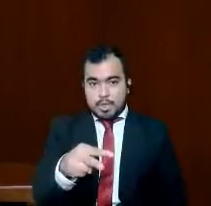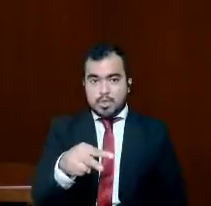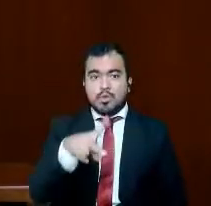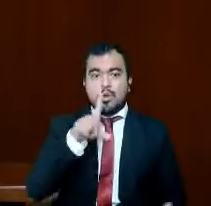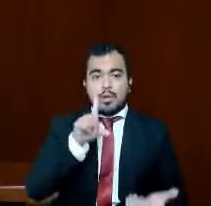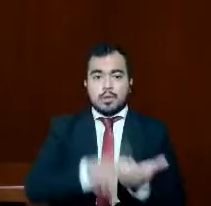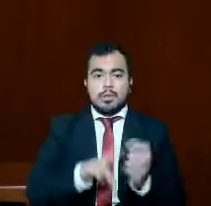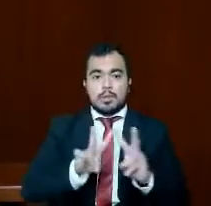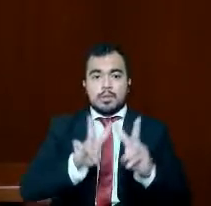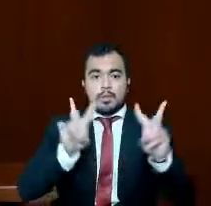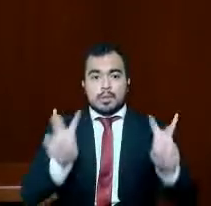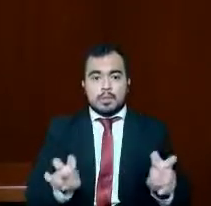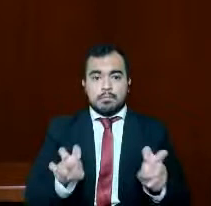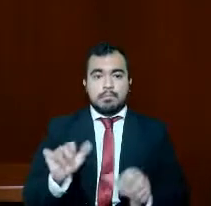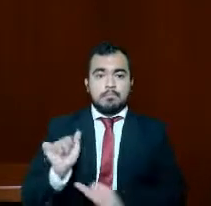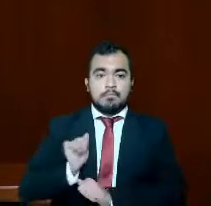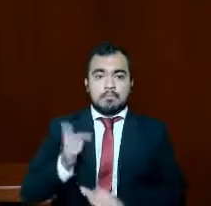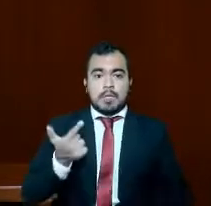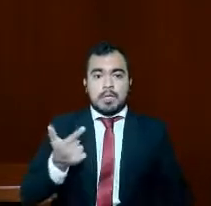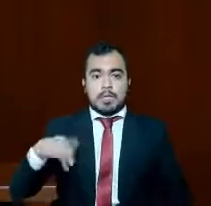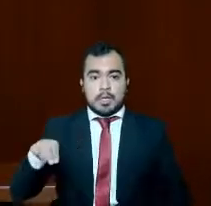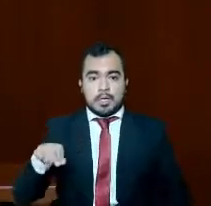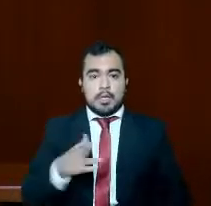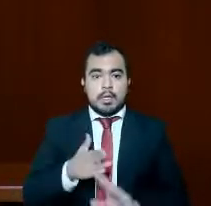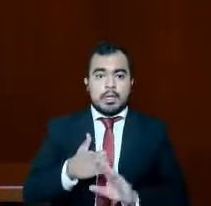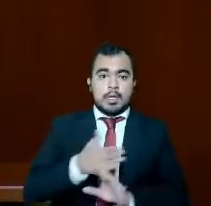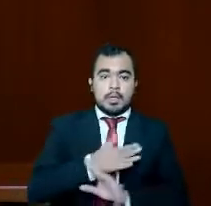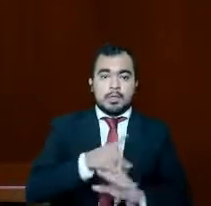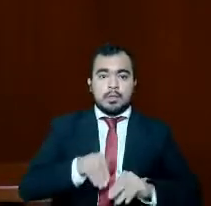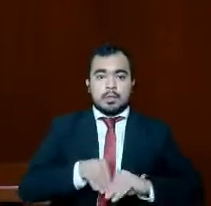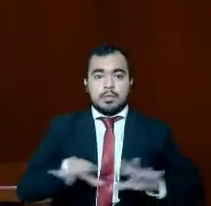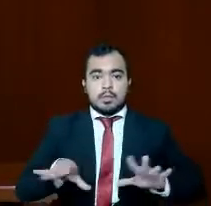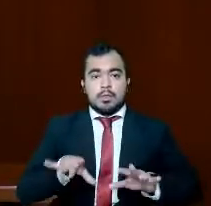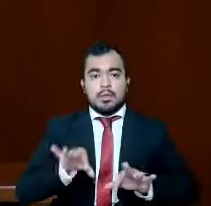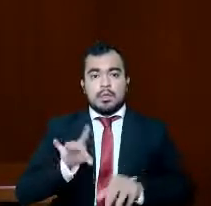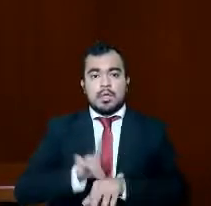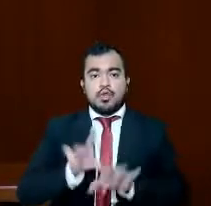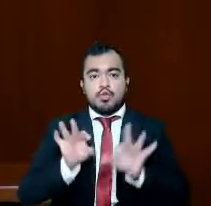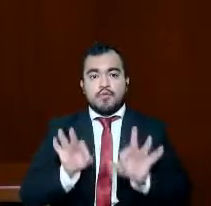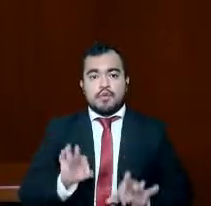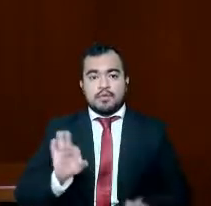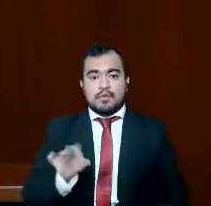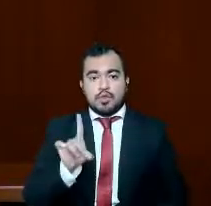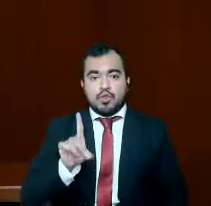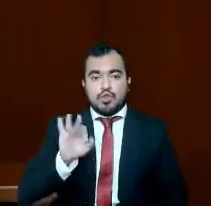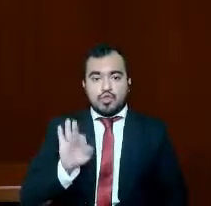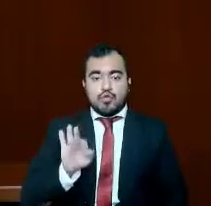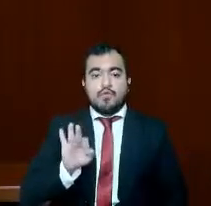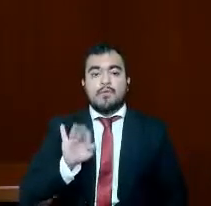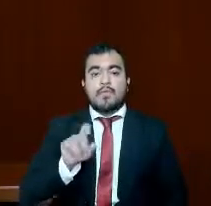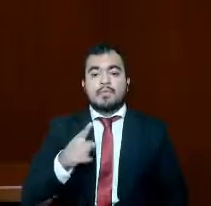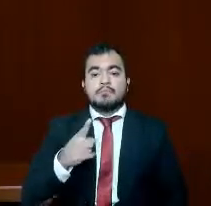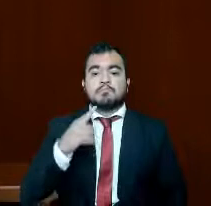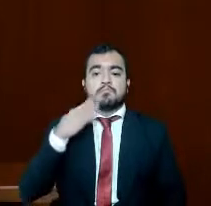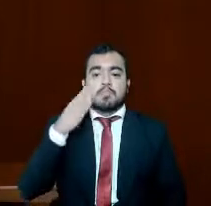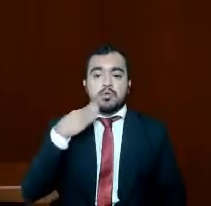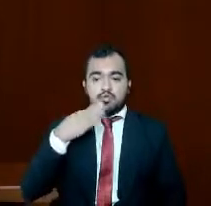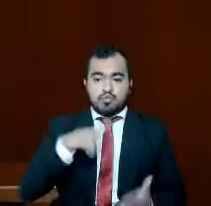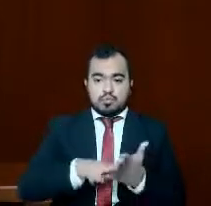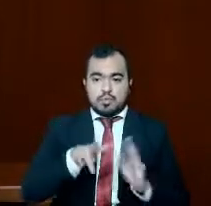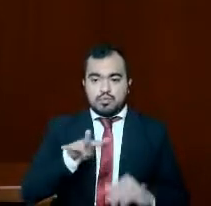de Guardia Nacional, publicado en el Diario Oficial de la Federación el 26 de marzo del 2019, para quedar como